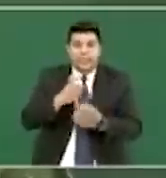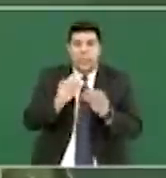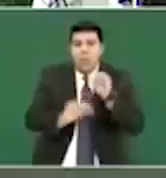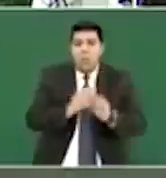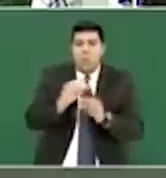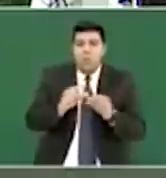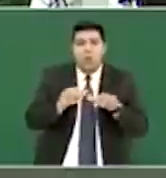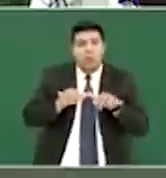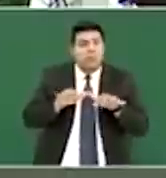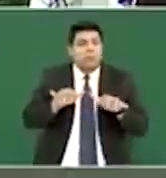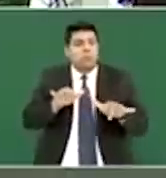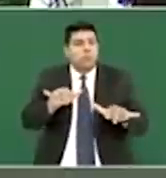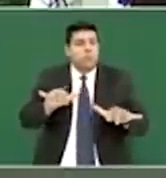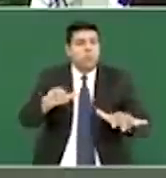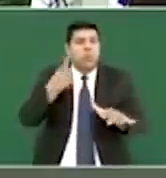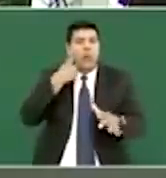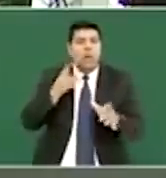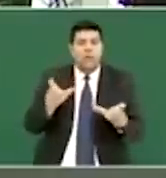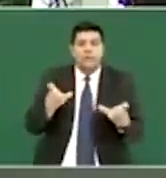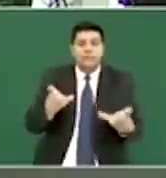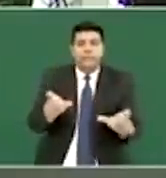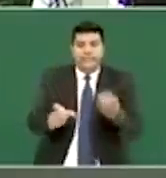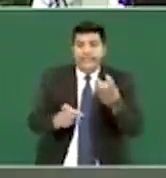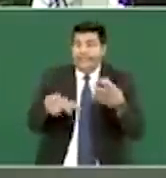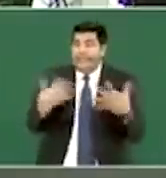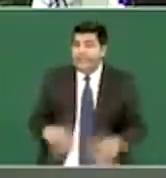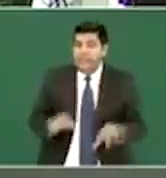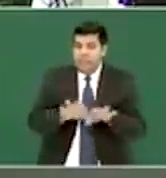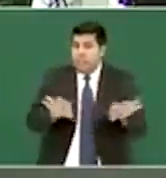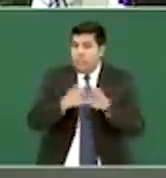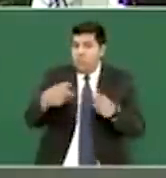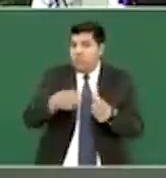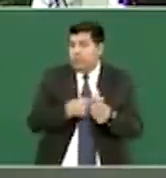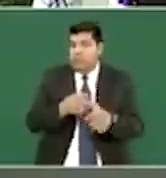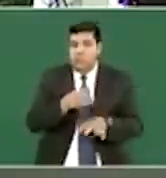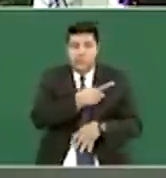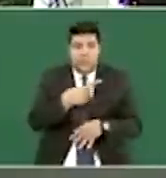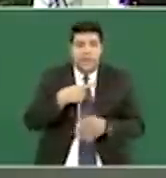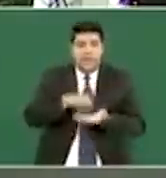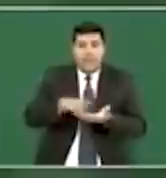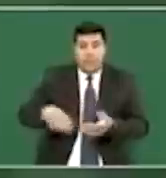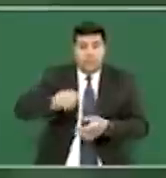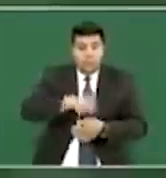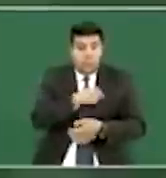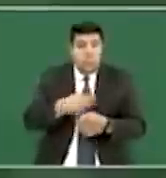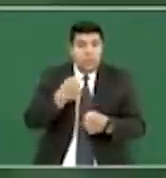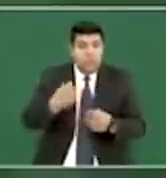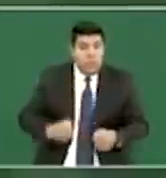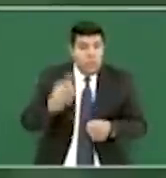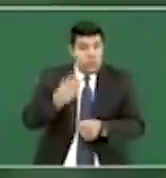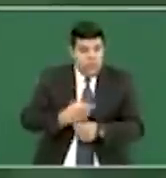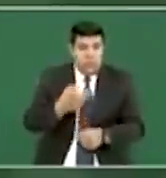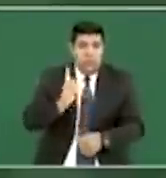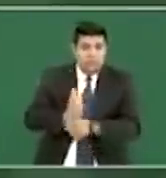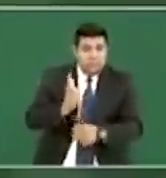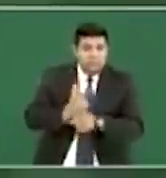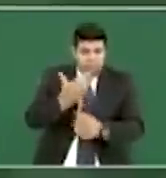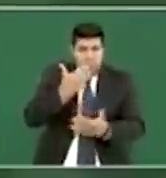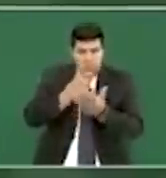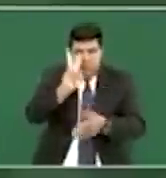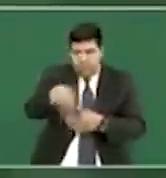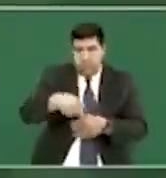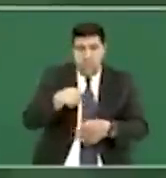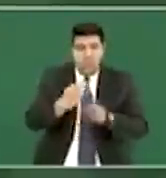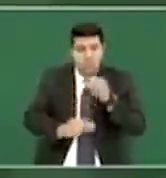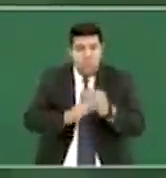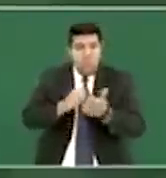cubriendo esas áreas prioritarias que dentro del Gabinete de Seguridad se han ido identificando o dentro de la